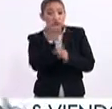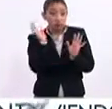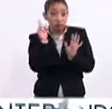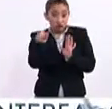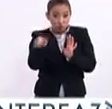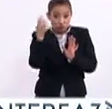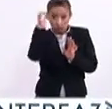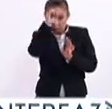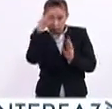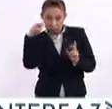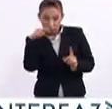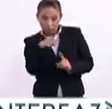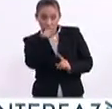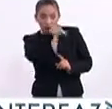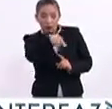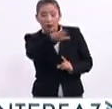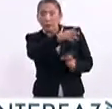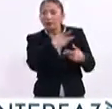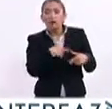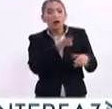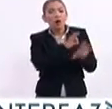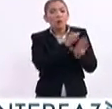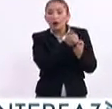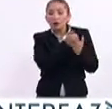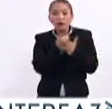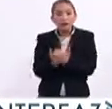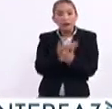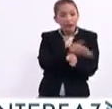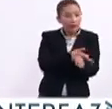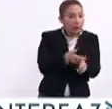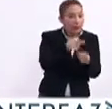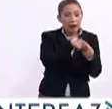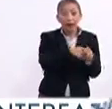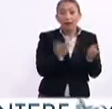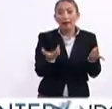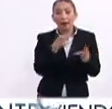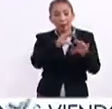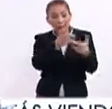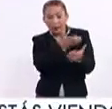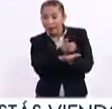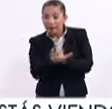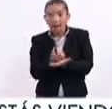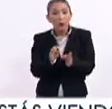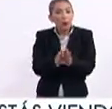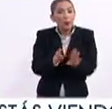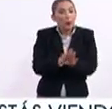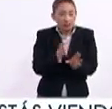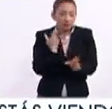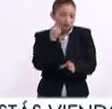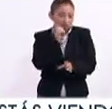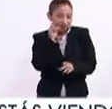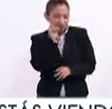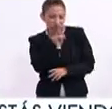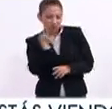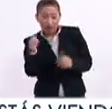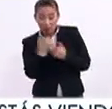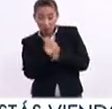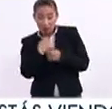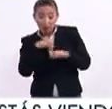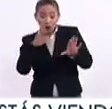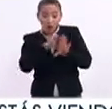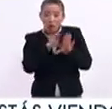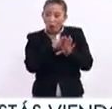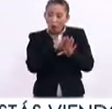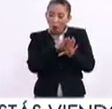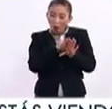según su perspectiva, la sociedad, es decir, las familias, las comunidades, porque normalmente pues vemos a la educación